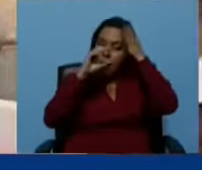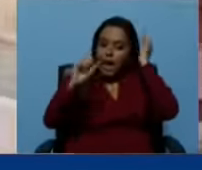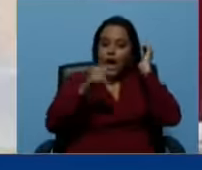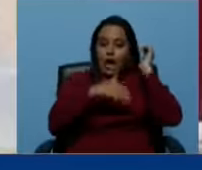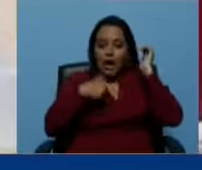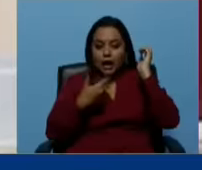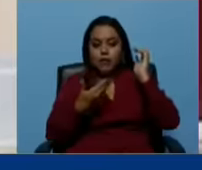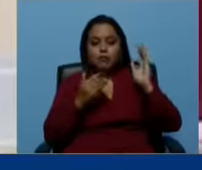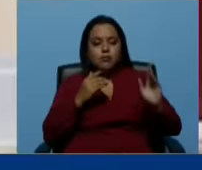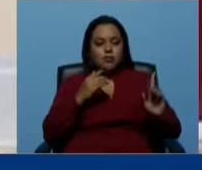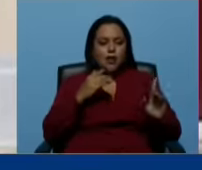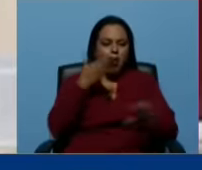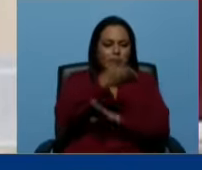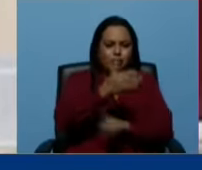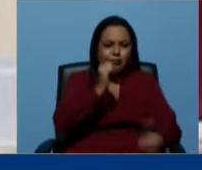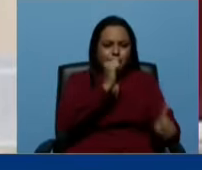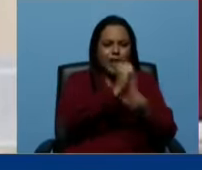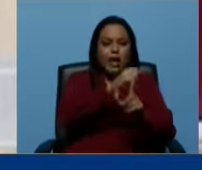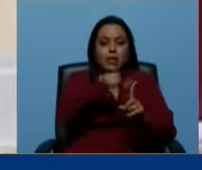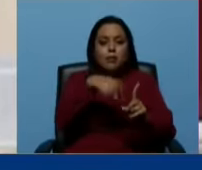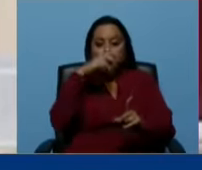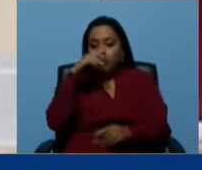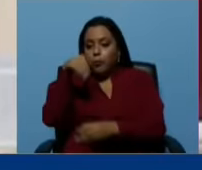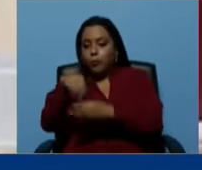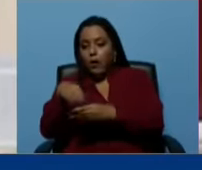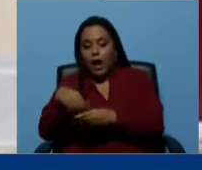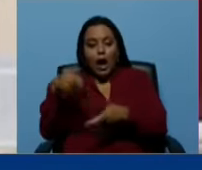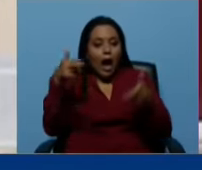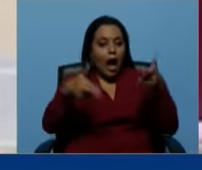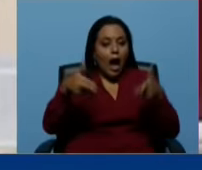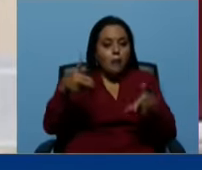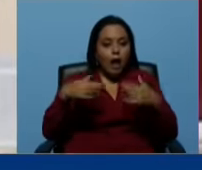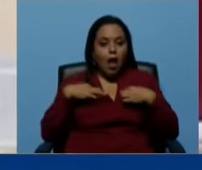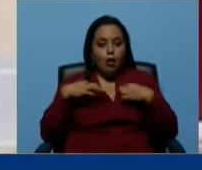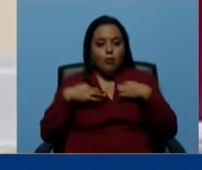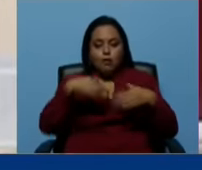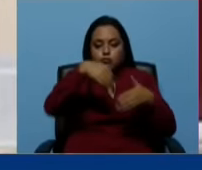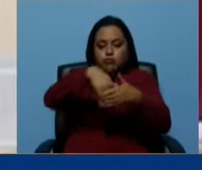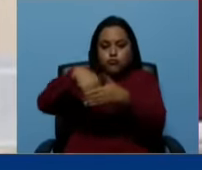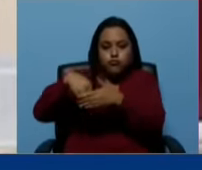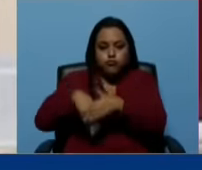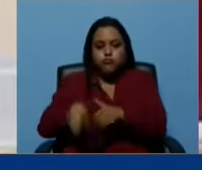matar volvían a la embajada a esconder sus armas y sus uniformes.